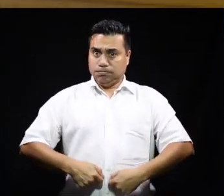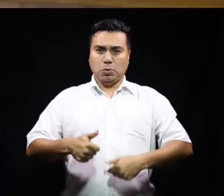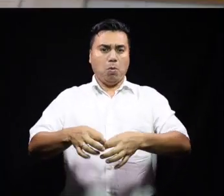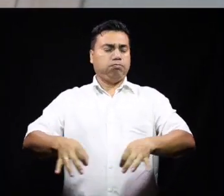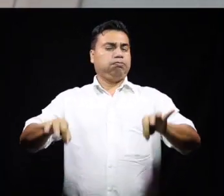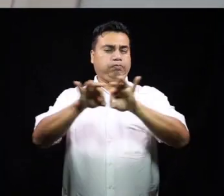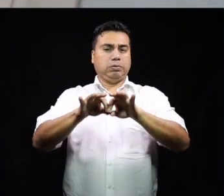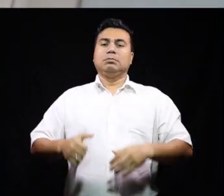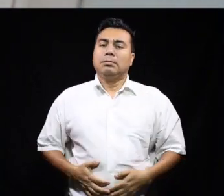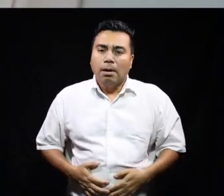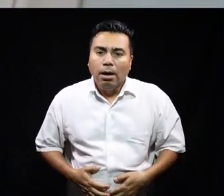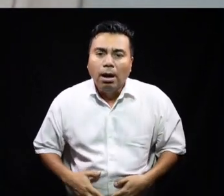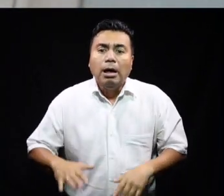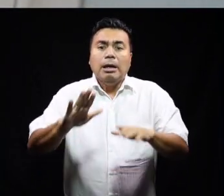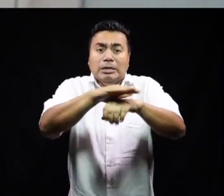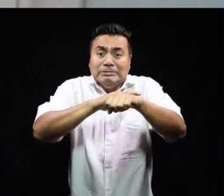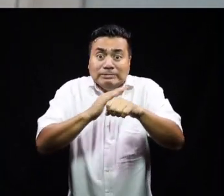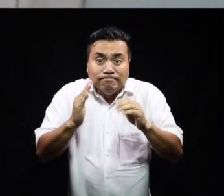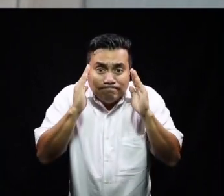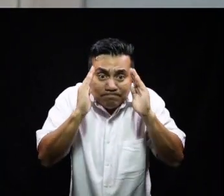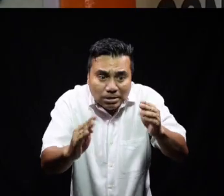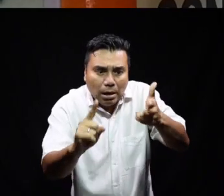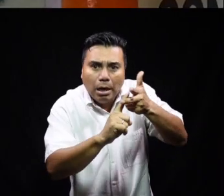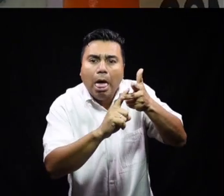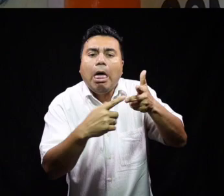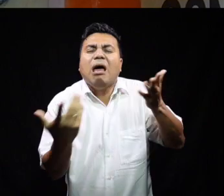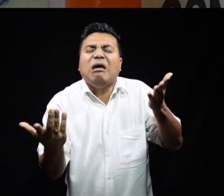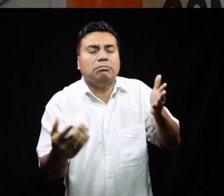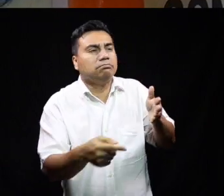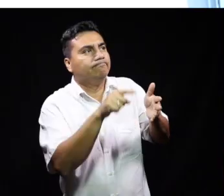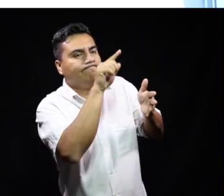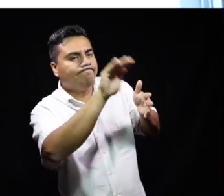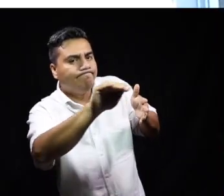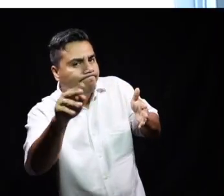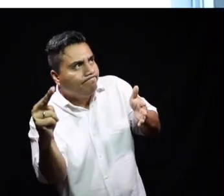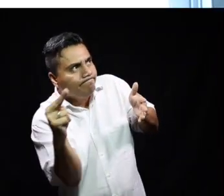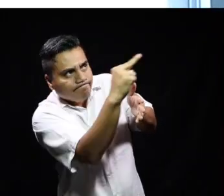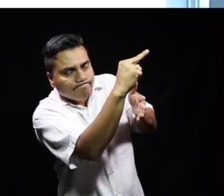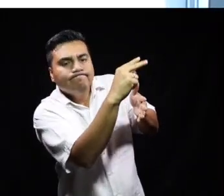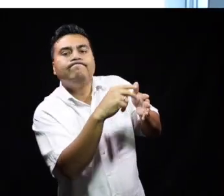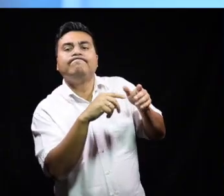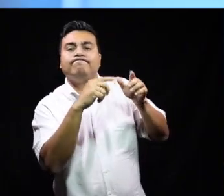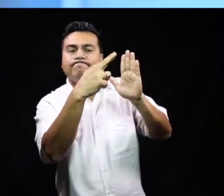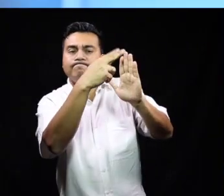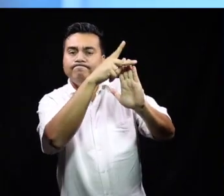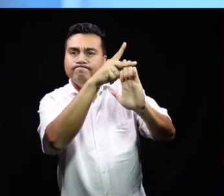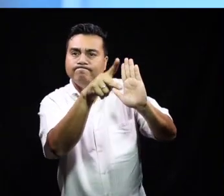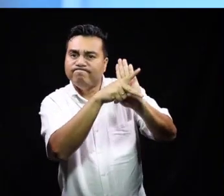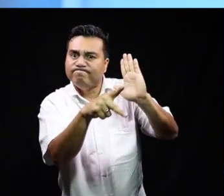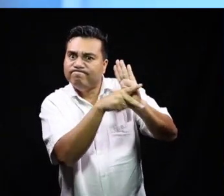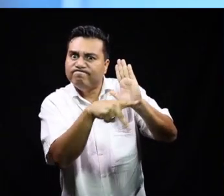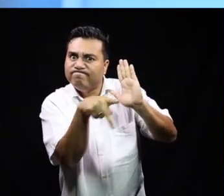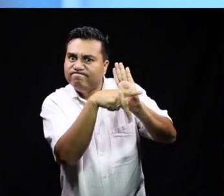Por favor, respete las indicaciones y prohibiciones señaladas a lo largo de la travesía por nuestra tripulación.